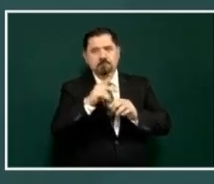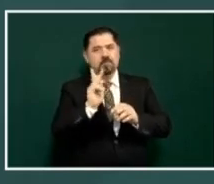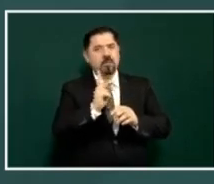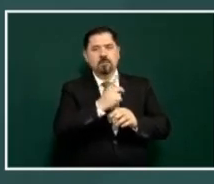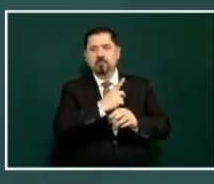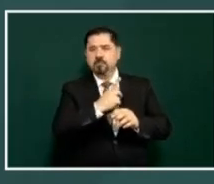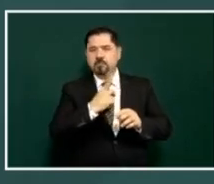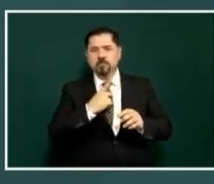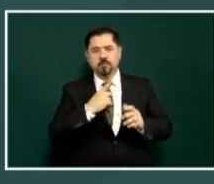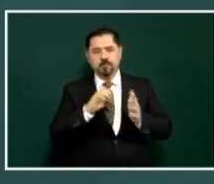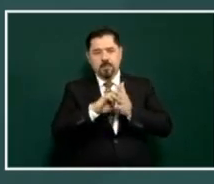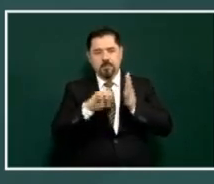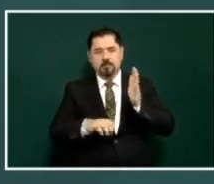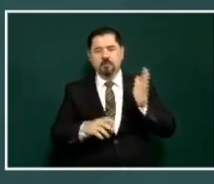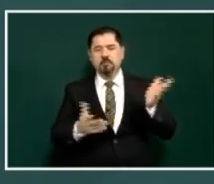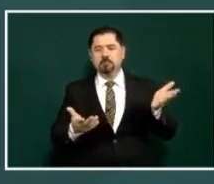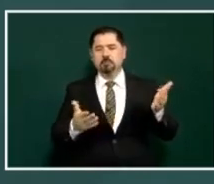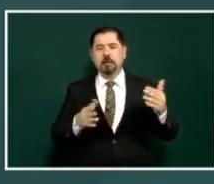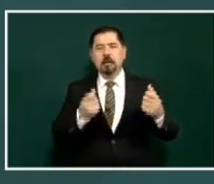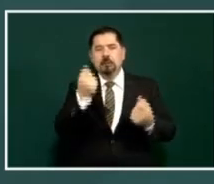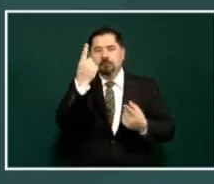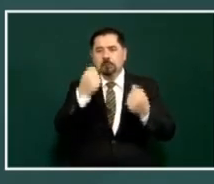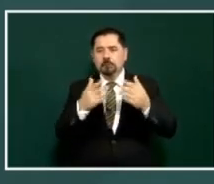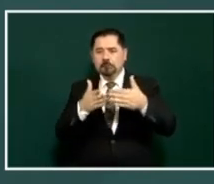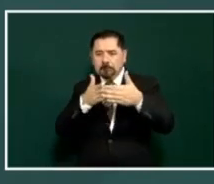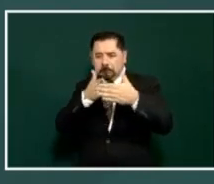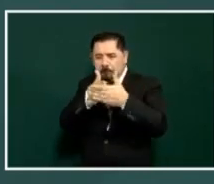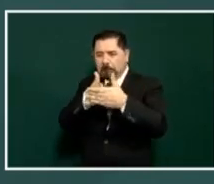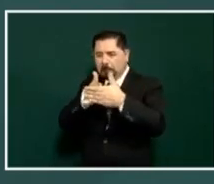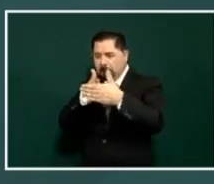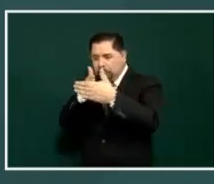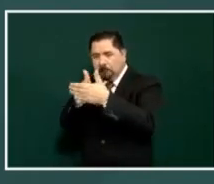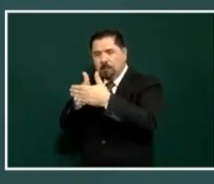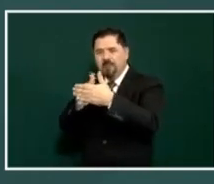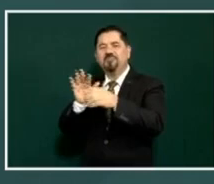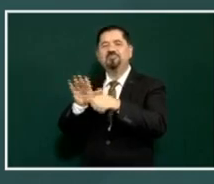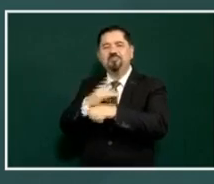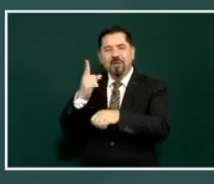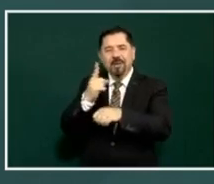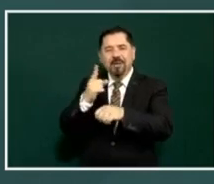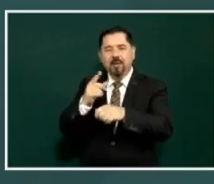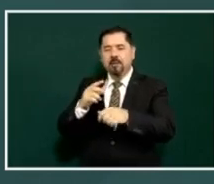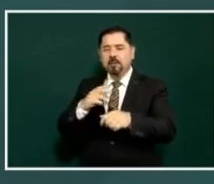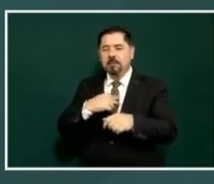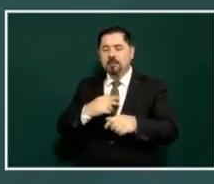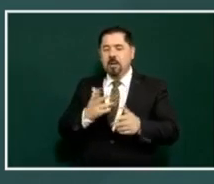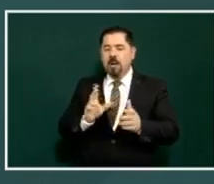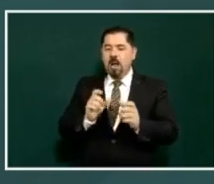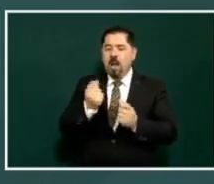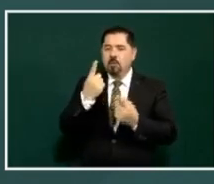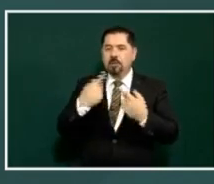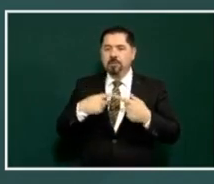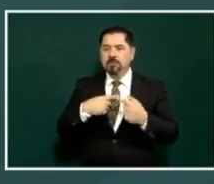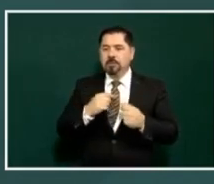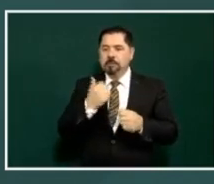obstáculos, que no haya influyentismo de por